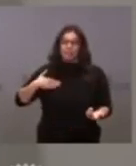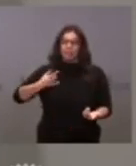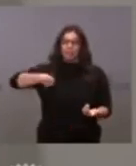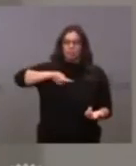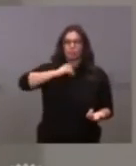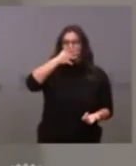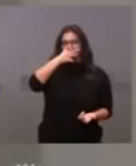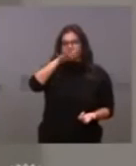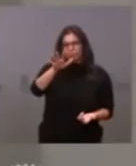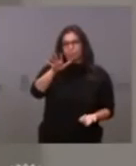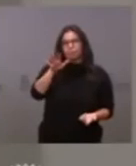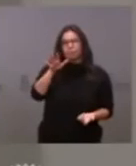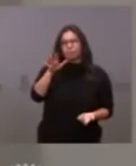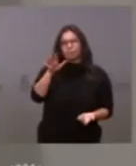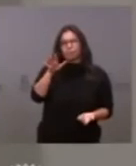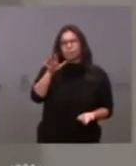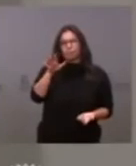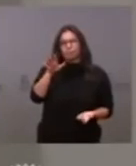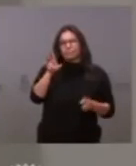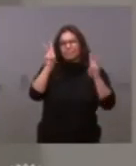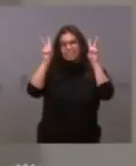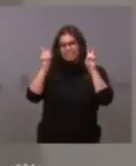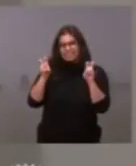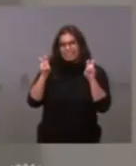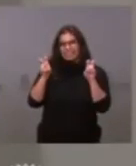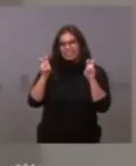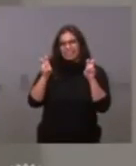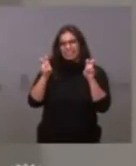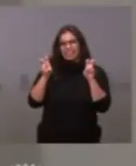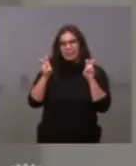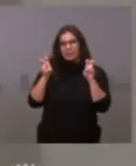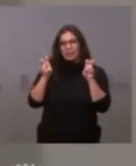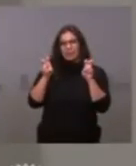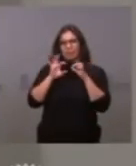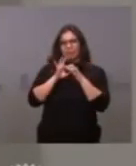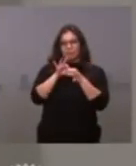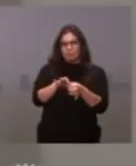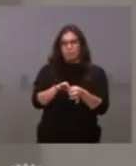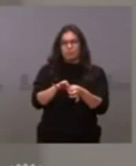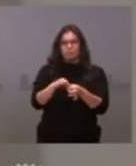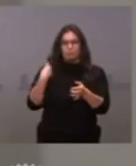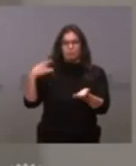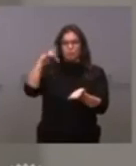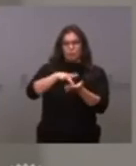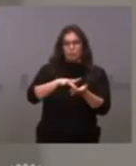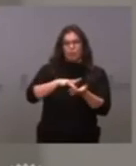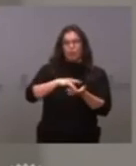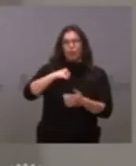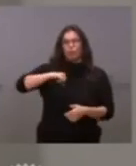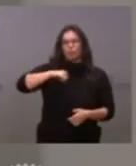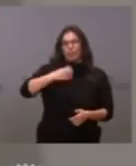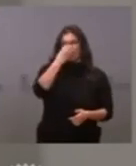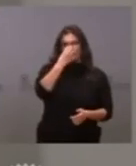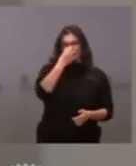en el asunto que concierne a lo sucedido en el Hospital de Medina del Campo. Y